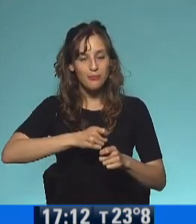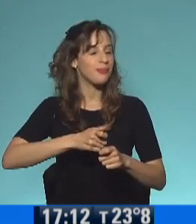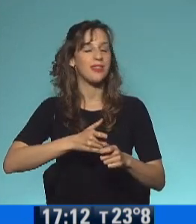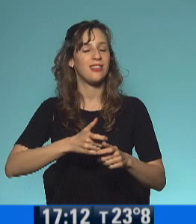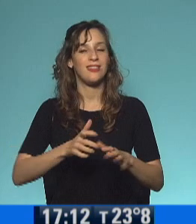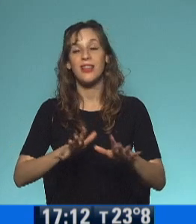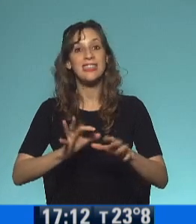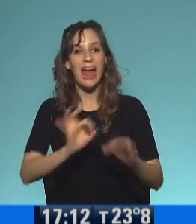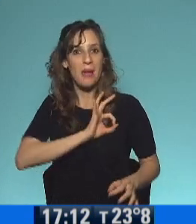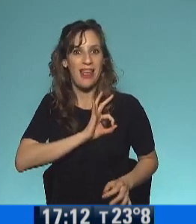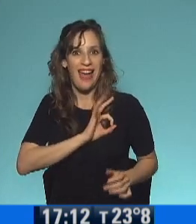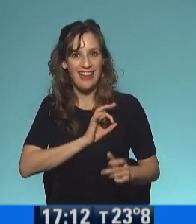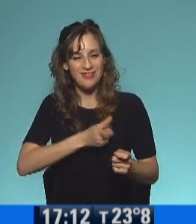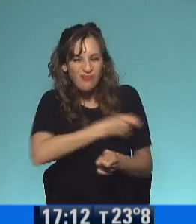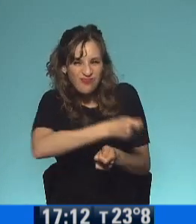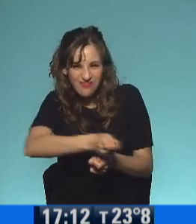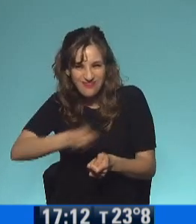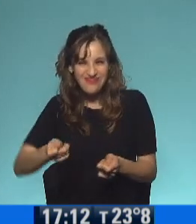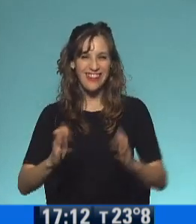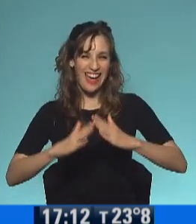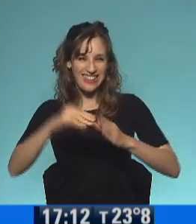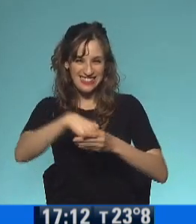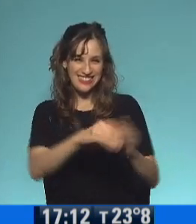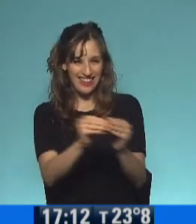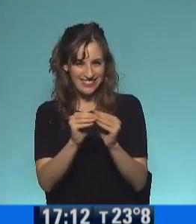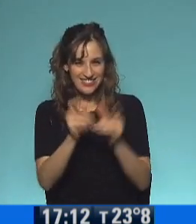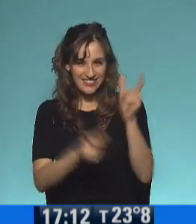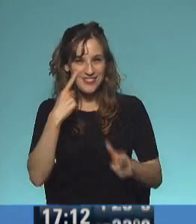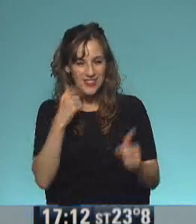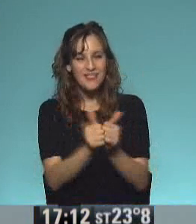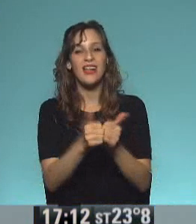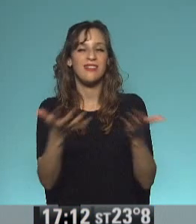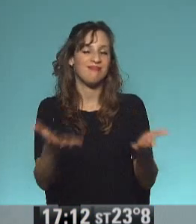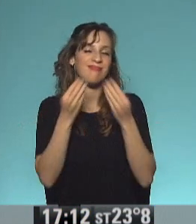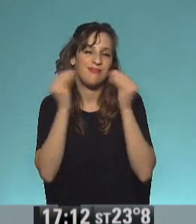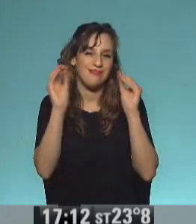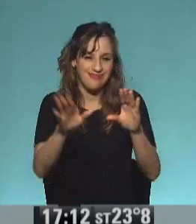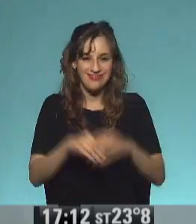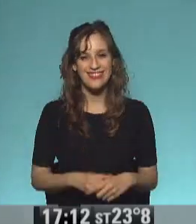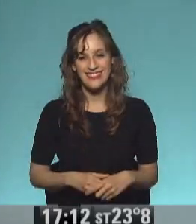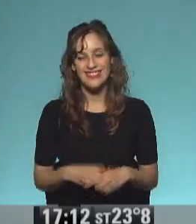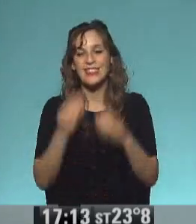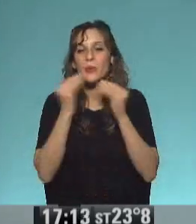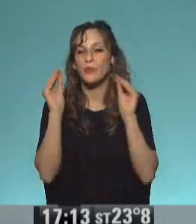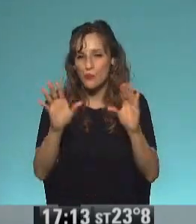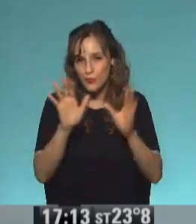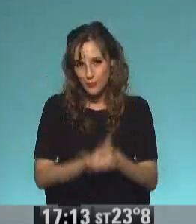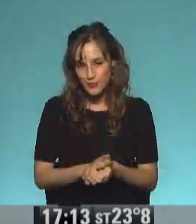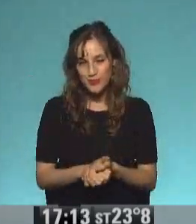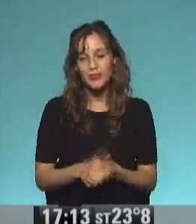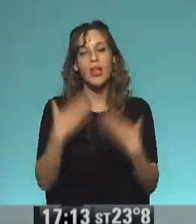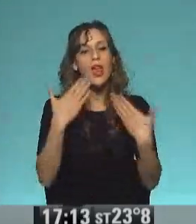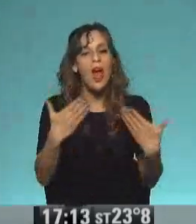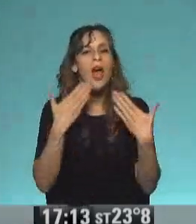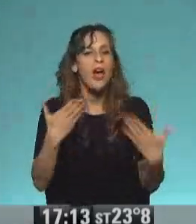Qué genia. Desde Rafael Castillo. Un beso a todo Rafael Castillo. Tengo amigos por ahí. Fofi, te mando un beso. Y a toda esa zona. Y gracias a